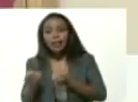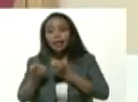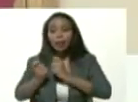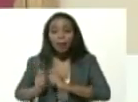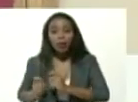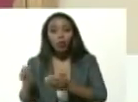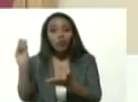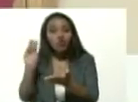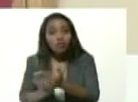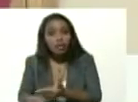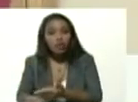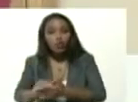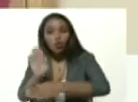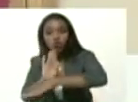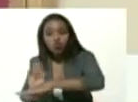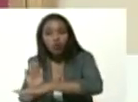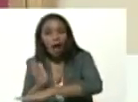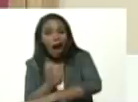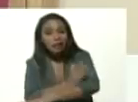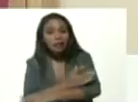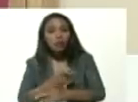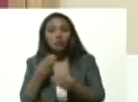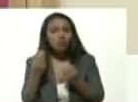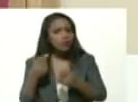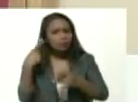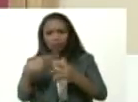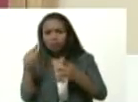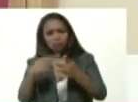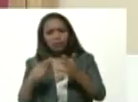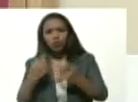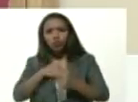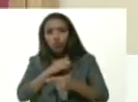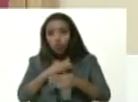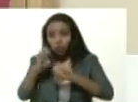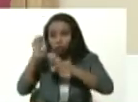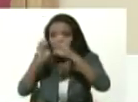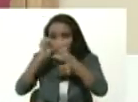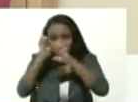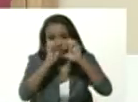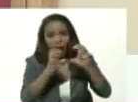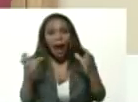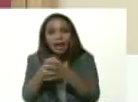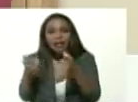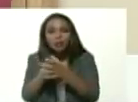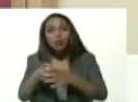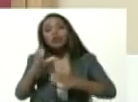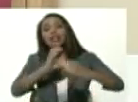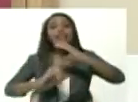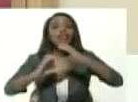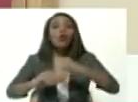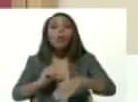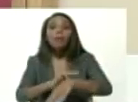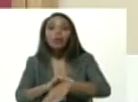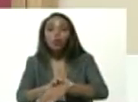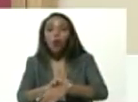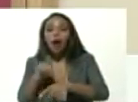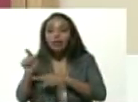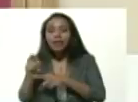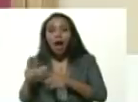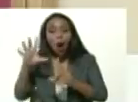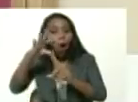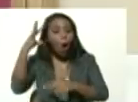poniendo preventivos, muchas cosas que estamos evaluando en nuestro equipo científico de médicos, en el Consejo Nacional